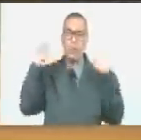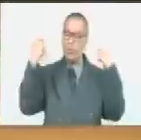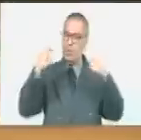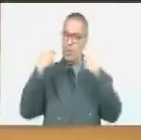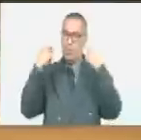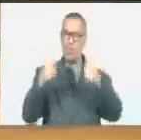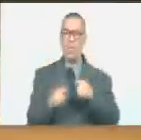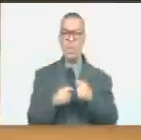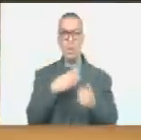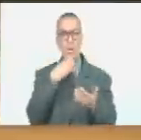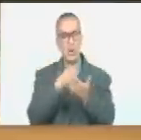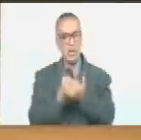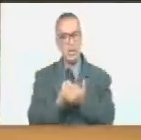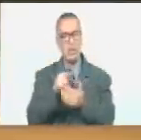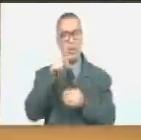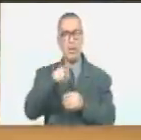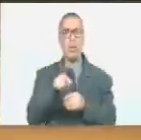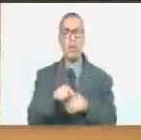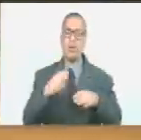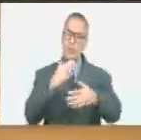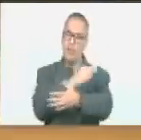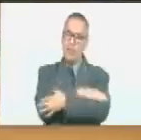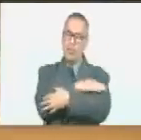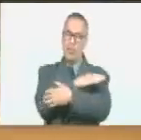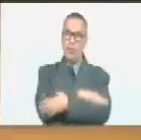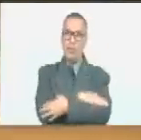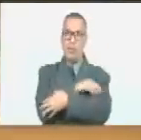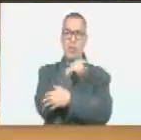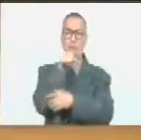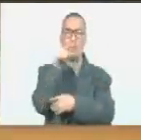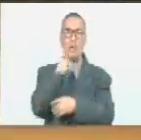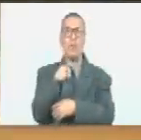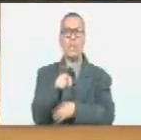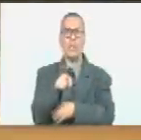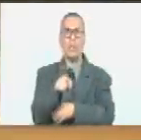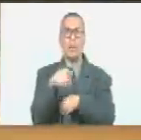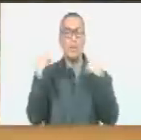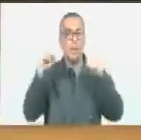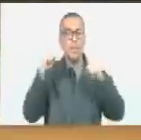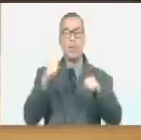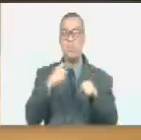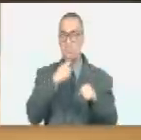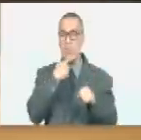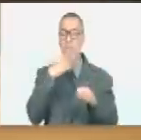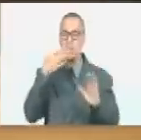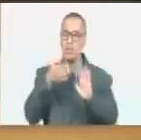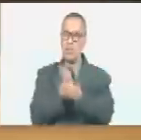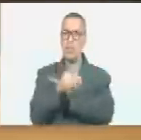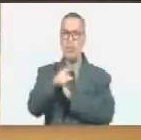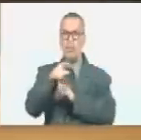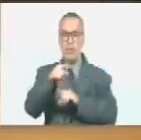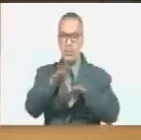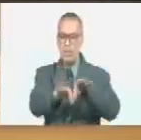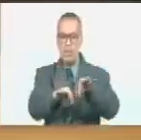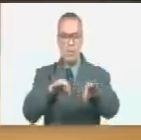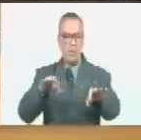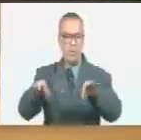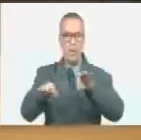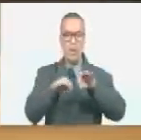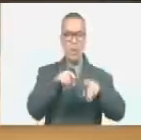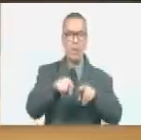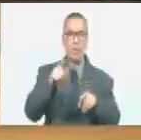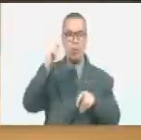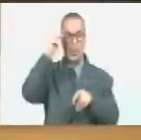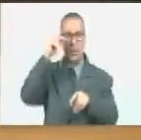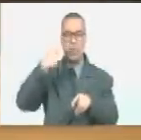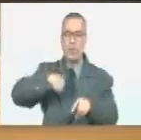celebremos, agradezcamos y felicitemos esa práctica maravillosa que significa el ajedrez en